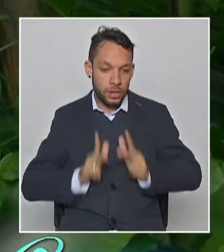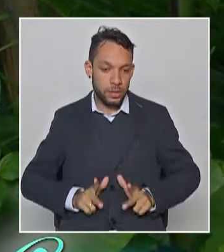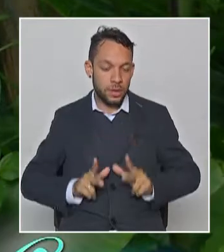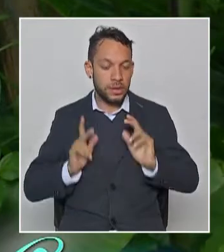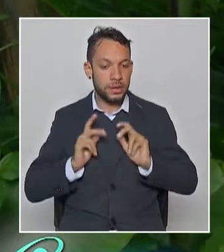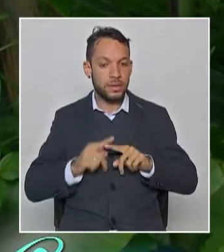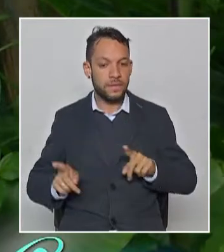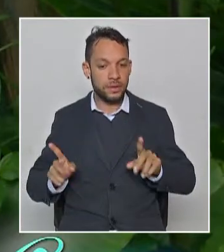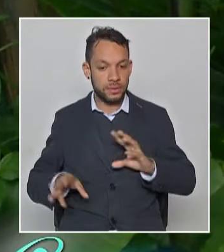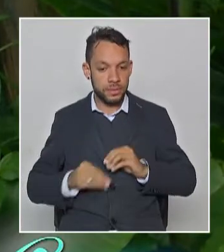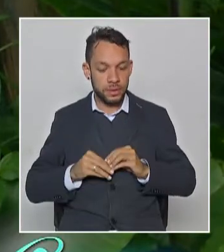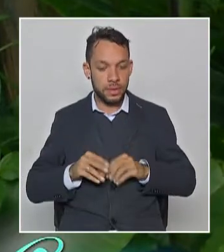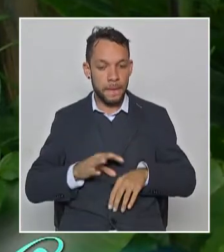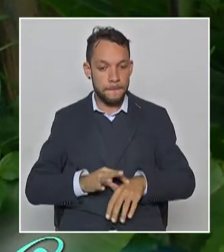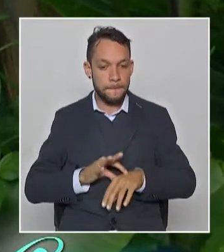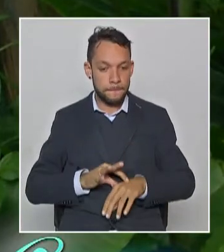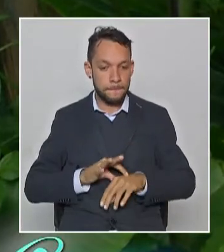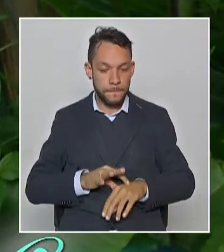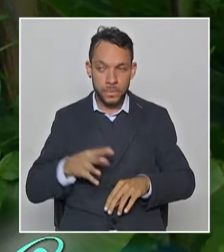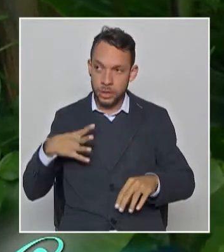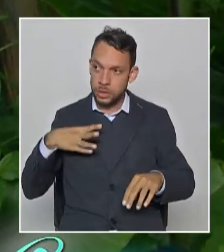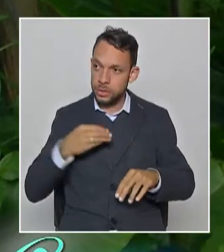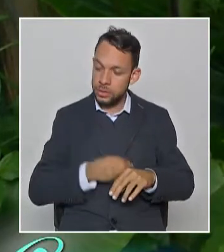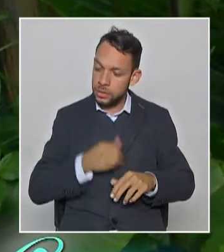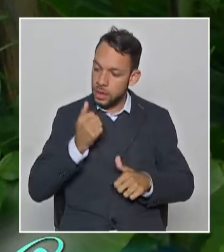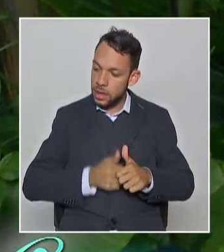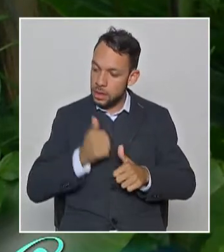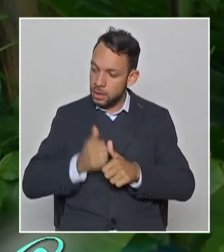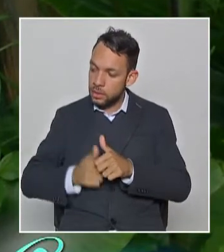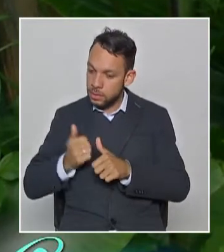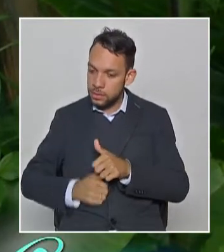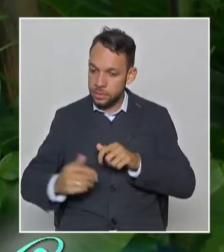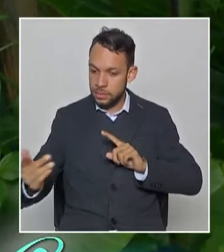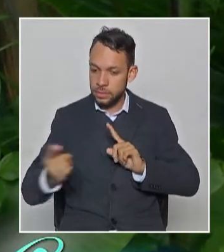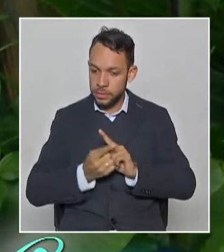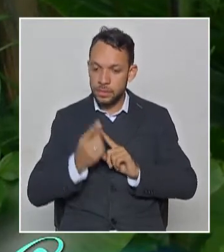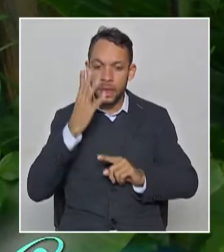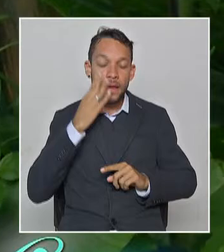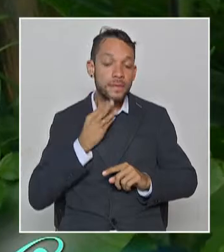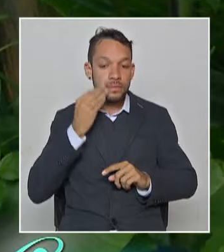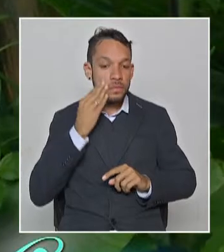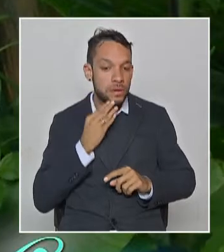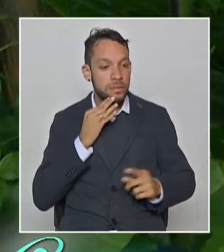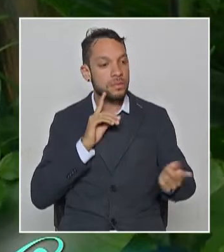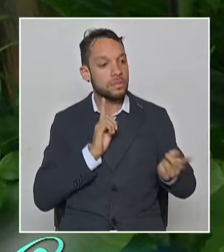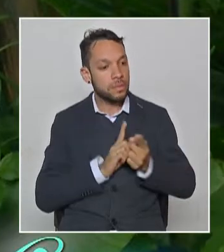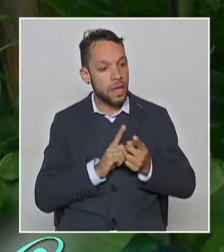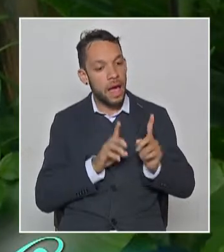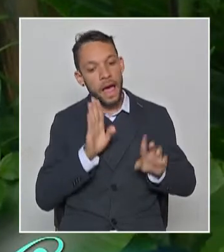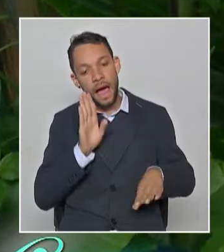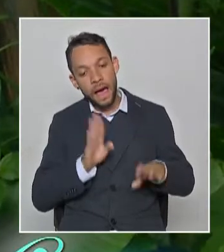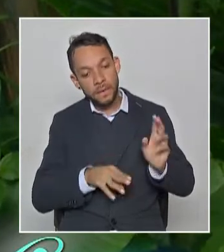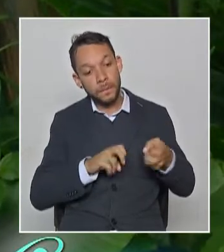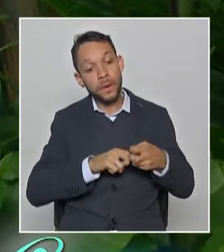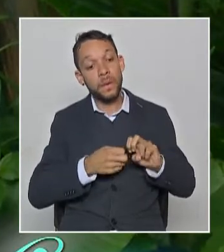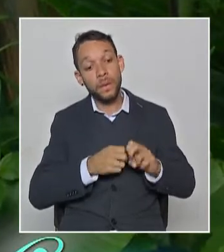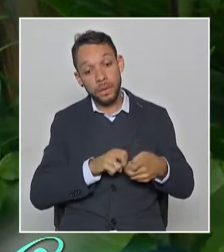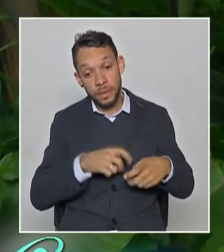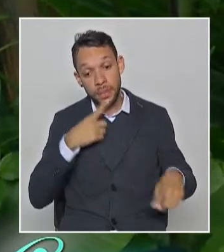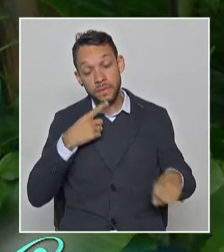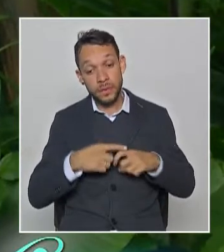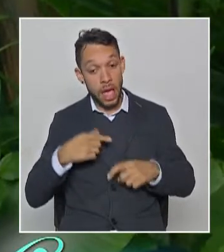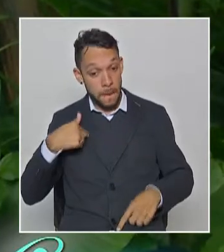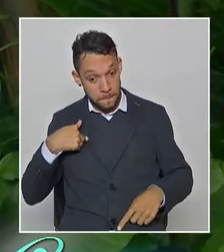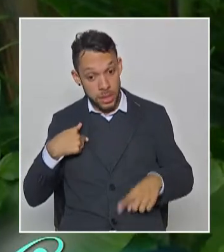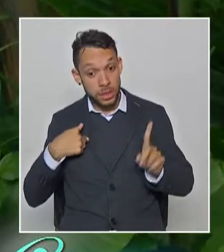Si nosotros como profesionales de la salud y cada cual con su experiencia se nos han presentado casos, porque inclusive a mí